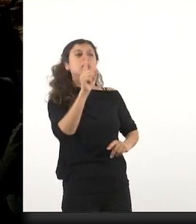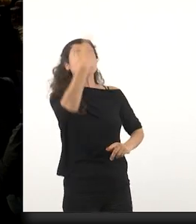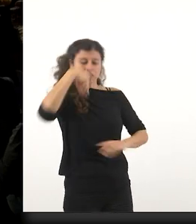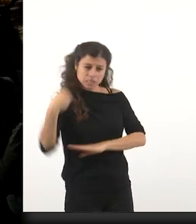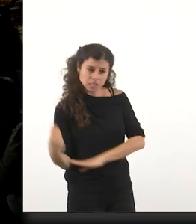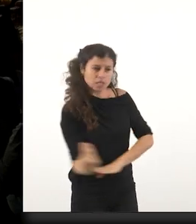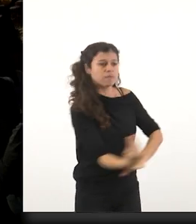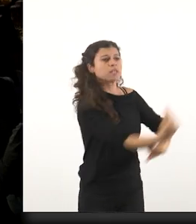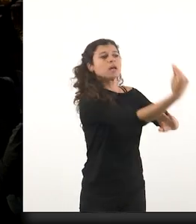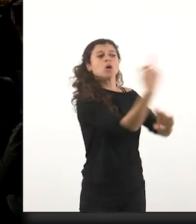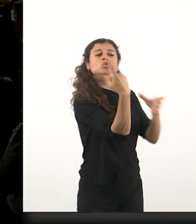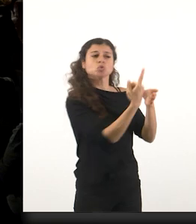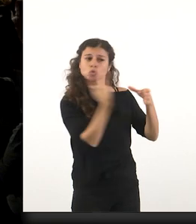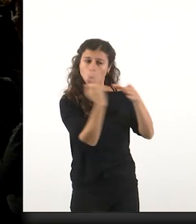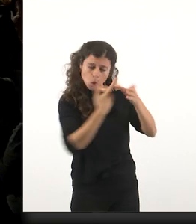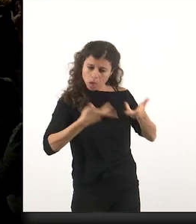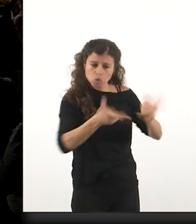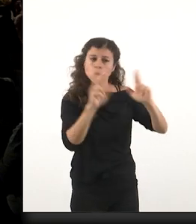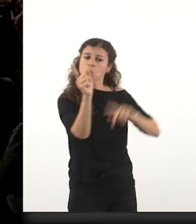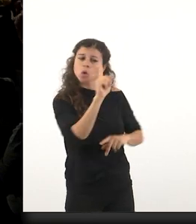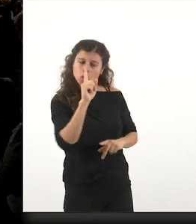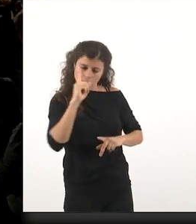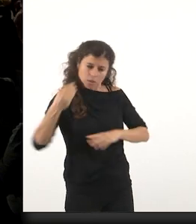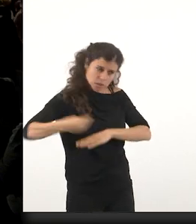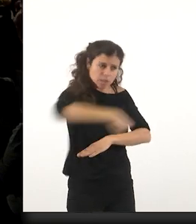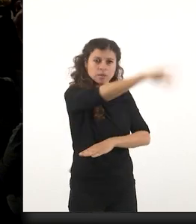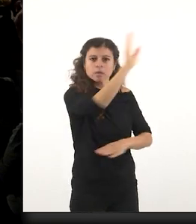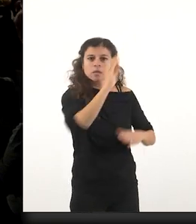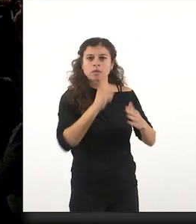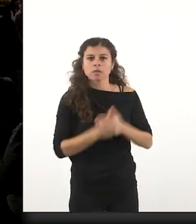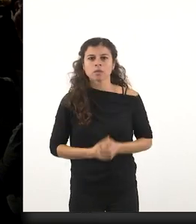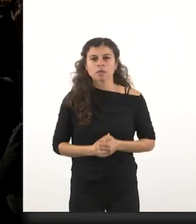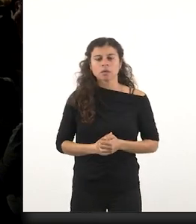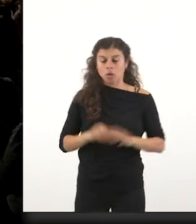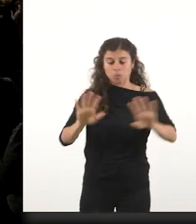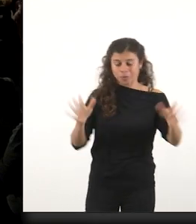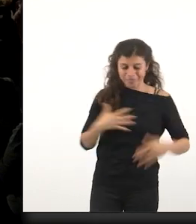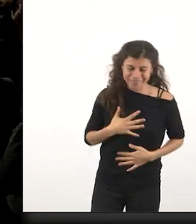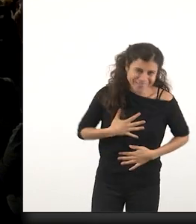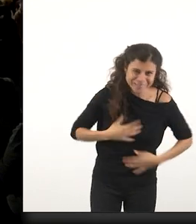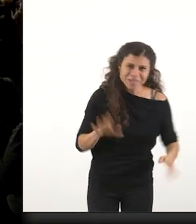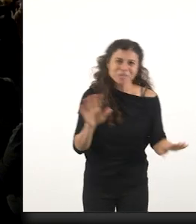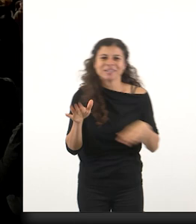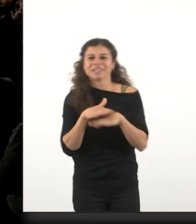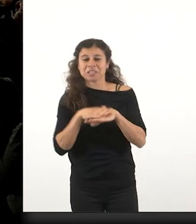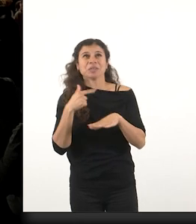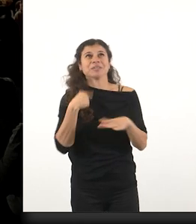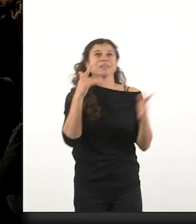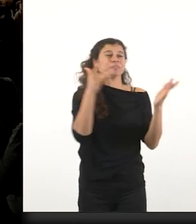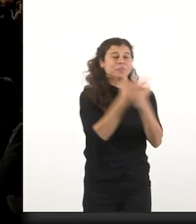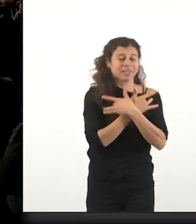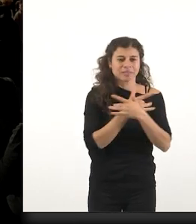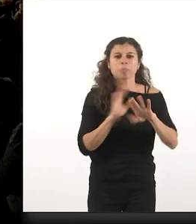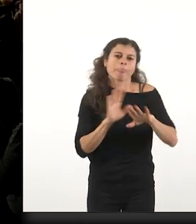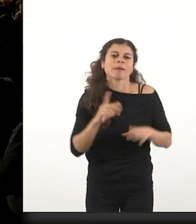Llévatela y no la dejes sola. Llévate. Uy, se me ha ido la olla de repente, ¿no? Me venía arriba yo en contacto con la Virgen. No, esta